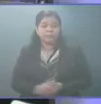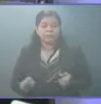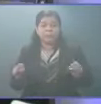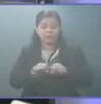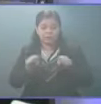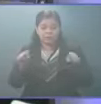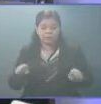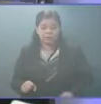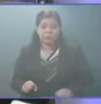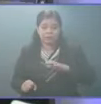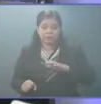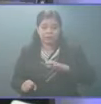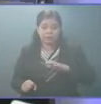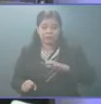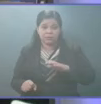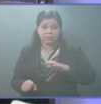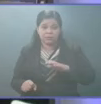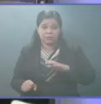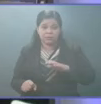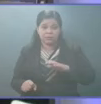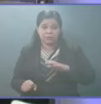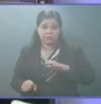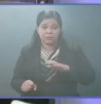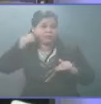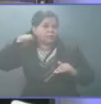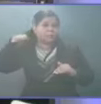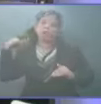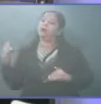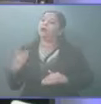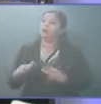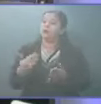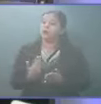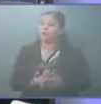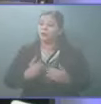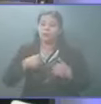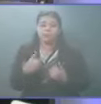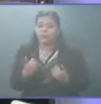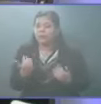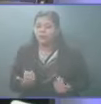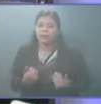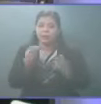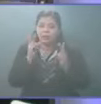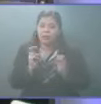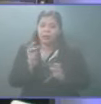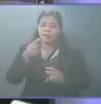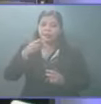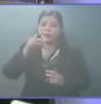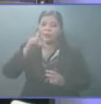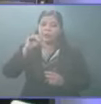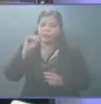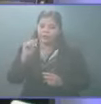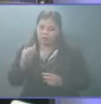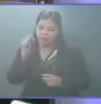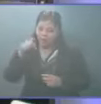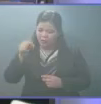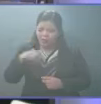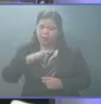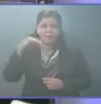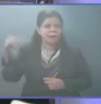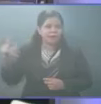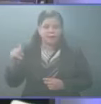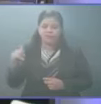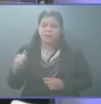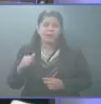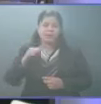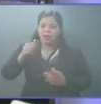Sistema Nacional de Salud realmente no abarca la parte de la geriatría. Primero, aquí en el país no se forman geriatras, todos tenemos